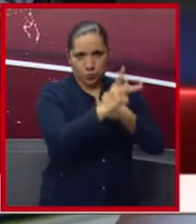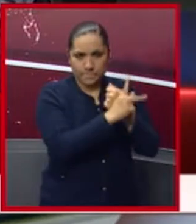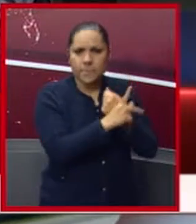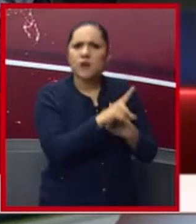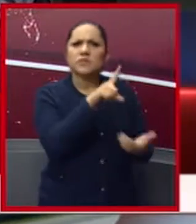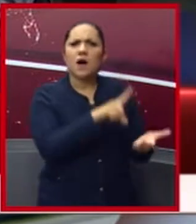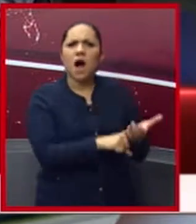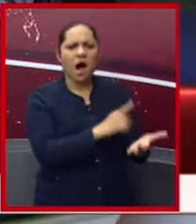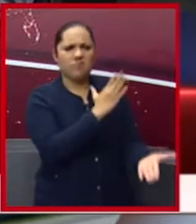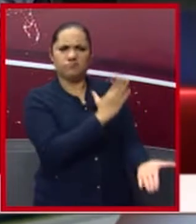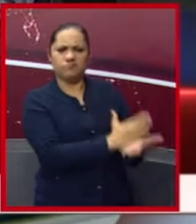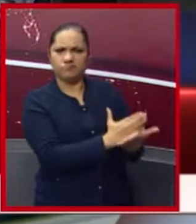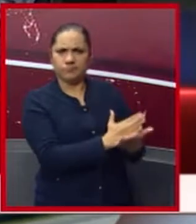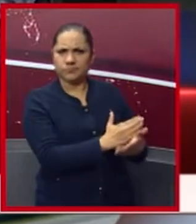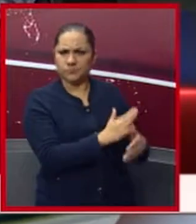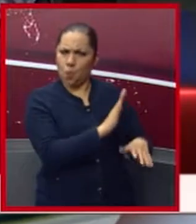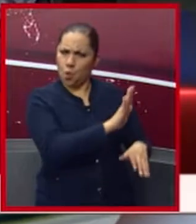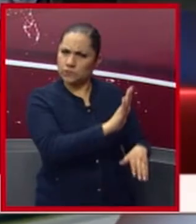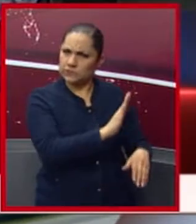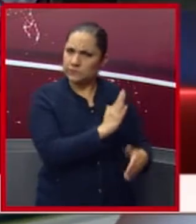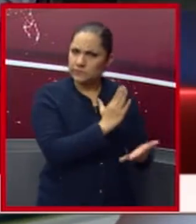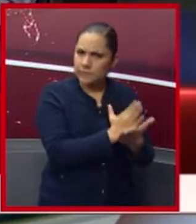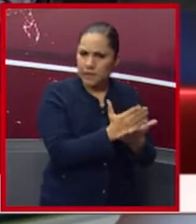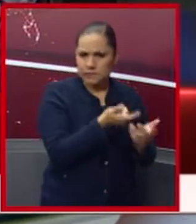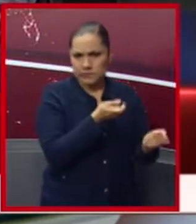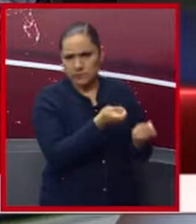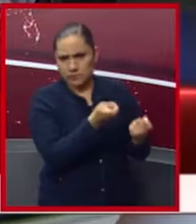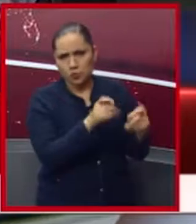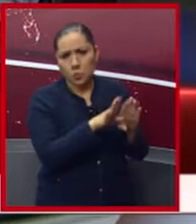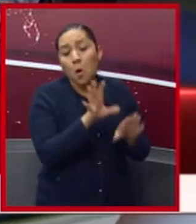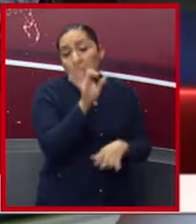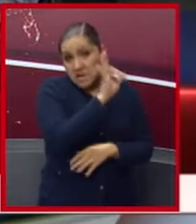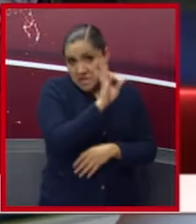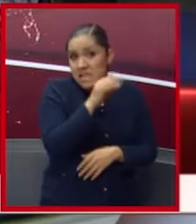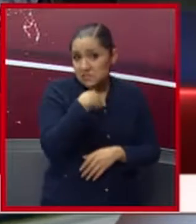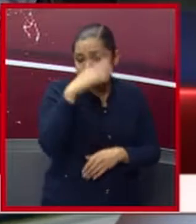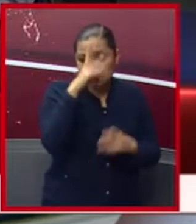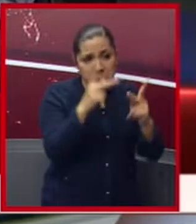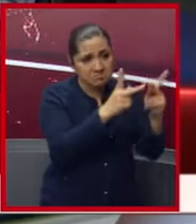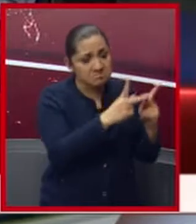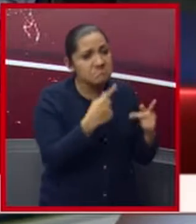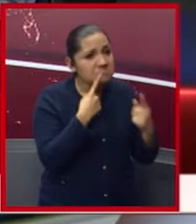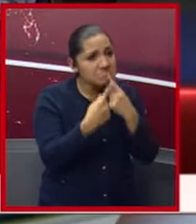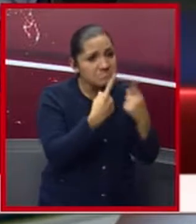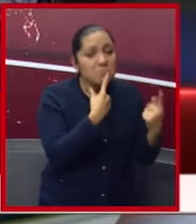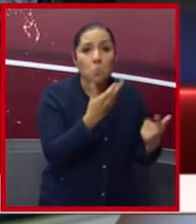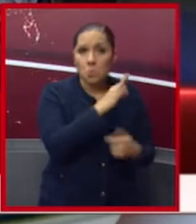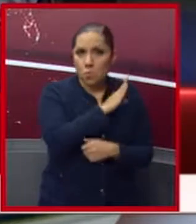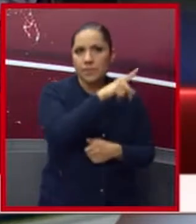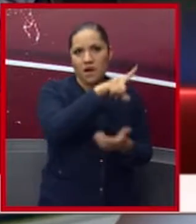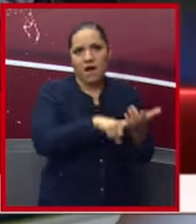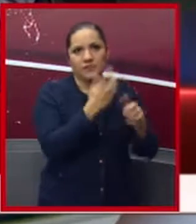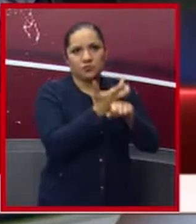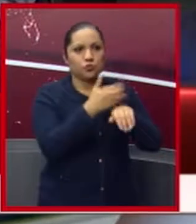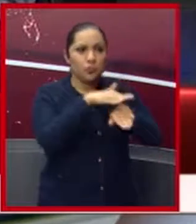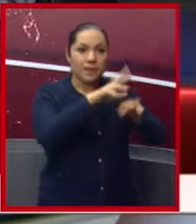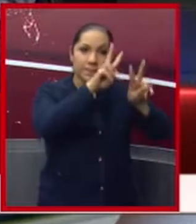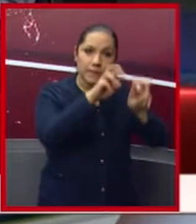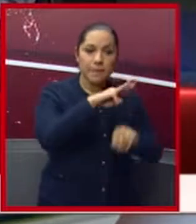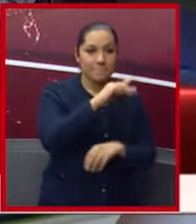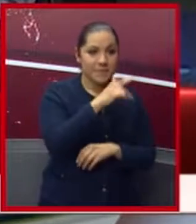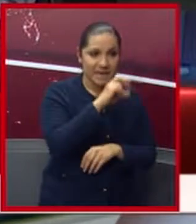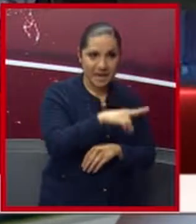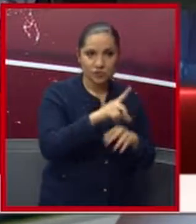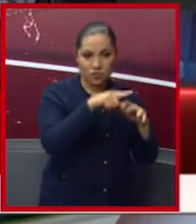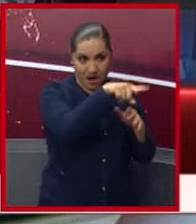generando mayor conciencia hacia una gran reforma migratoria que sí ocupa los Estados Unidos y que beneficiaría a muchos de